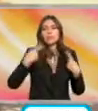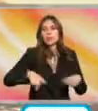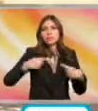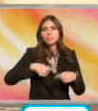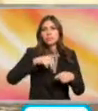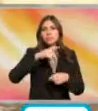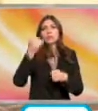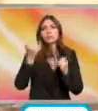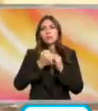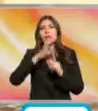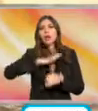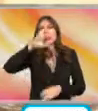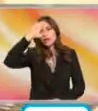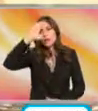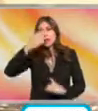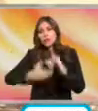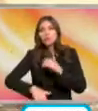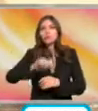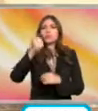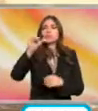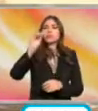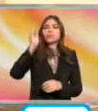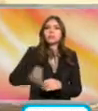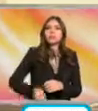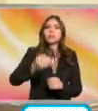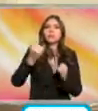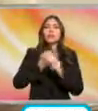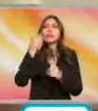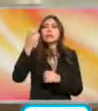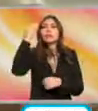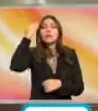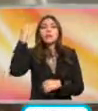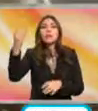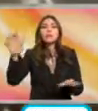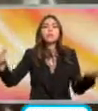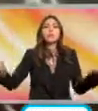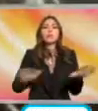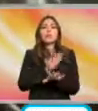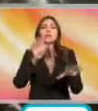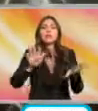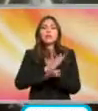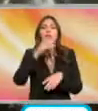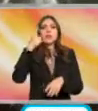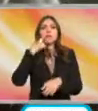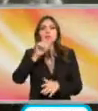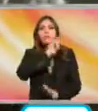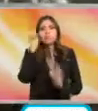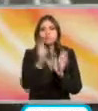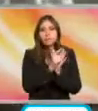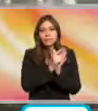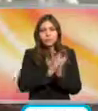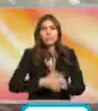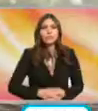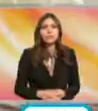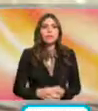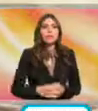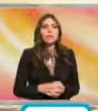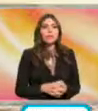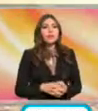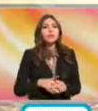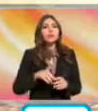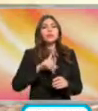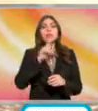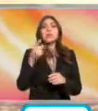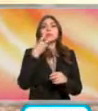protestantes y los católicos. Recordemos que era la época de la Reforma y la Contrarreforma. Entonces, pues estos